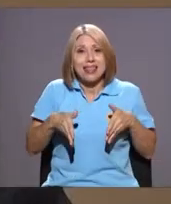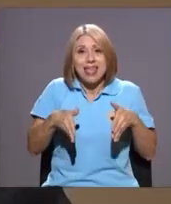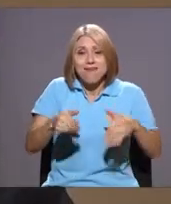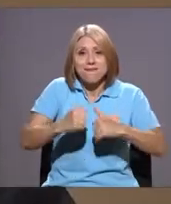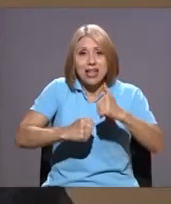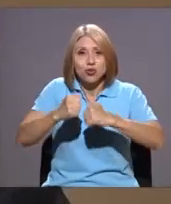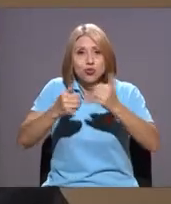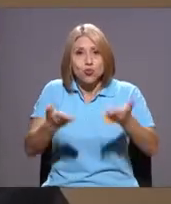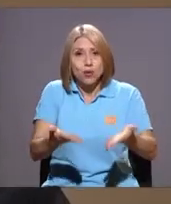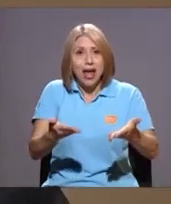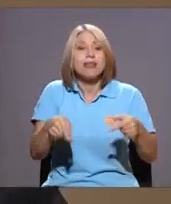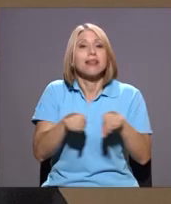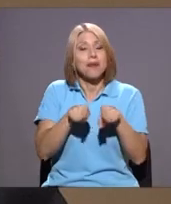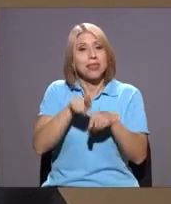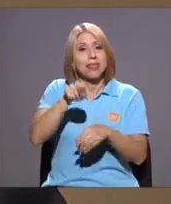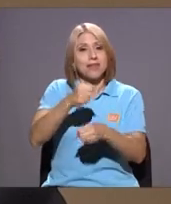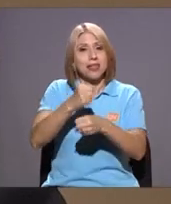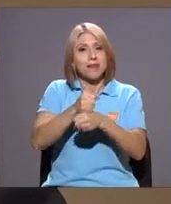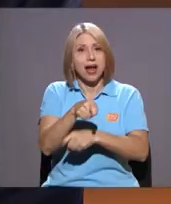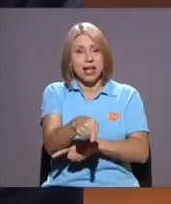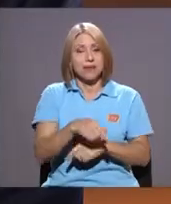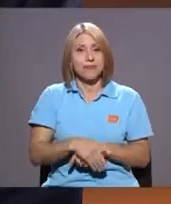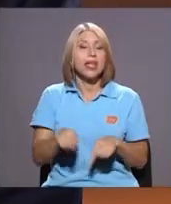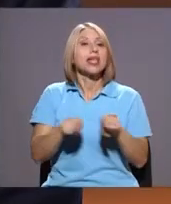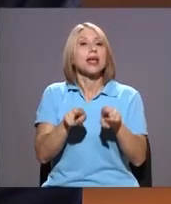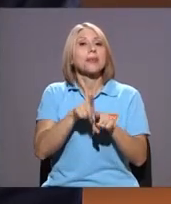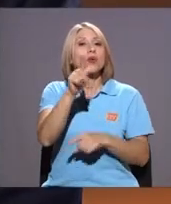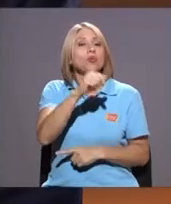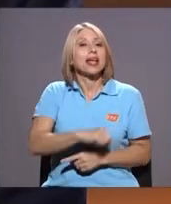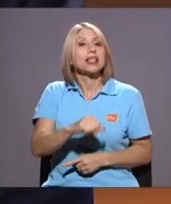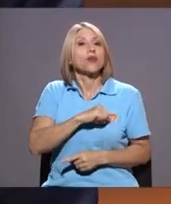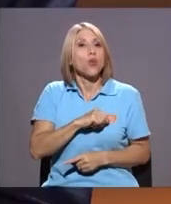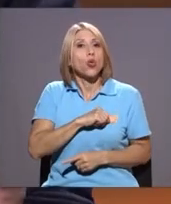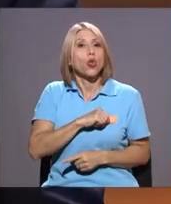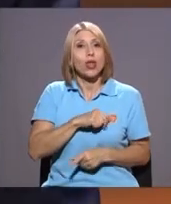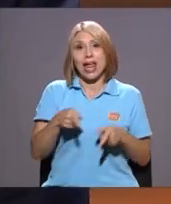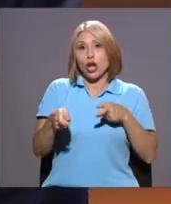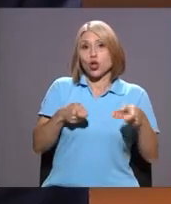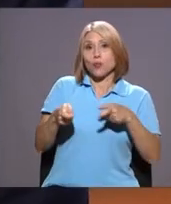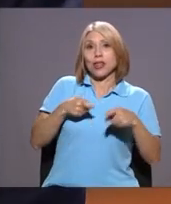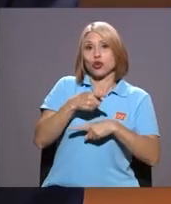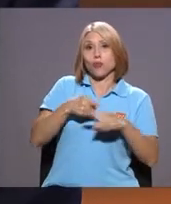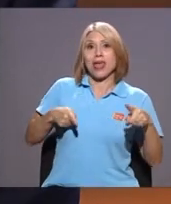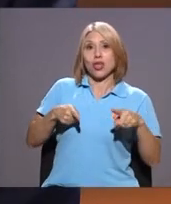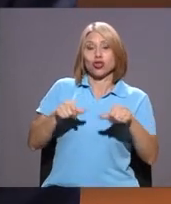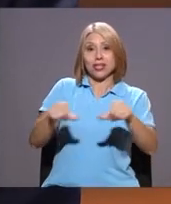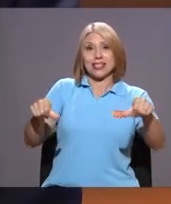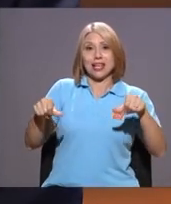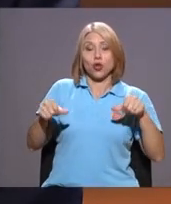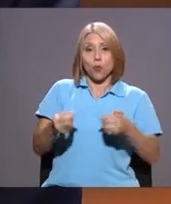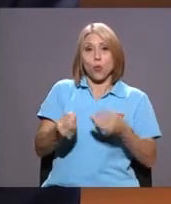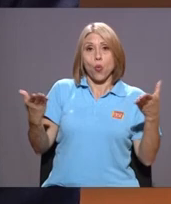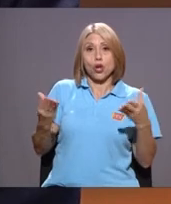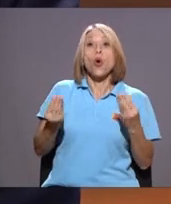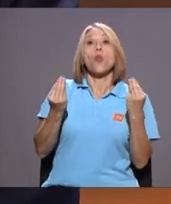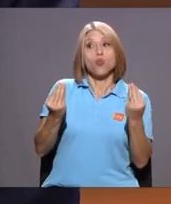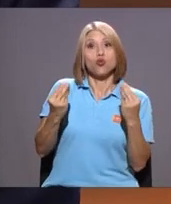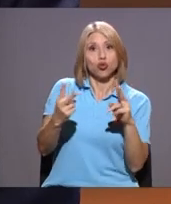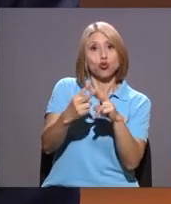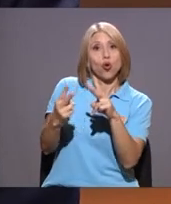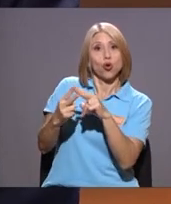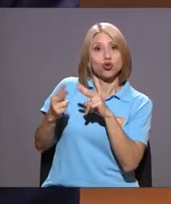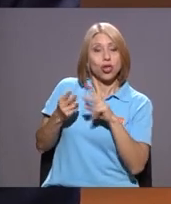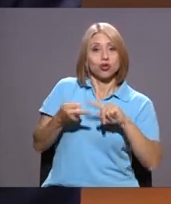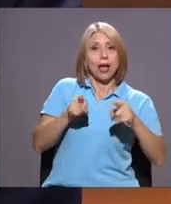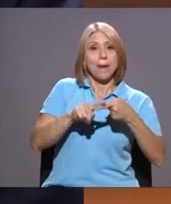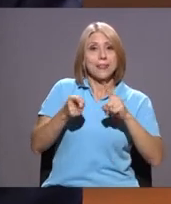trabajar y luego hay una actitud creo yo a nivel de los mandos medios del sector público muchos son conocidos son amigos pero lamentablemente